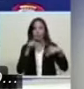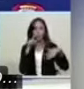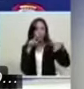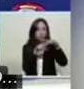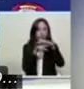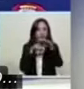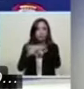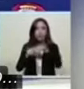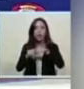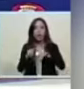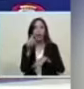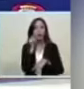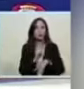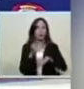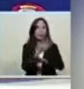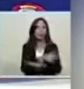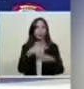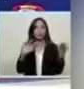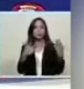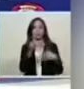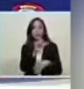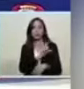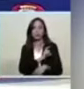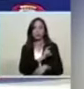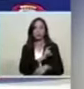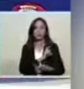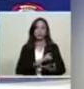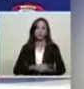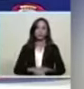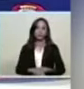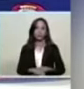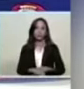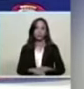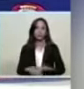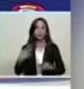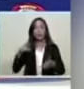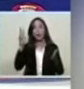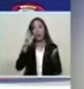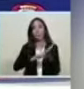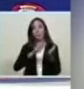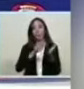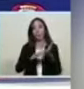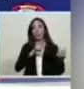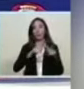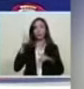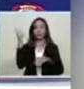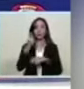del próximo sábado 13 de enero. Estoy aprobando